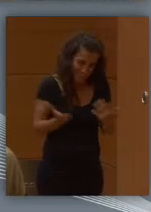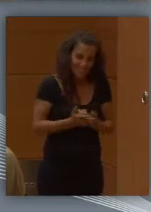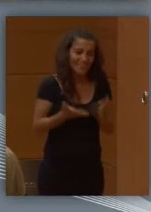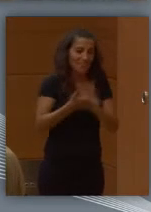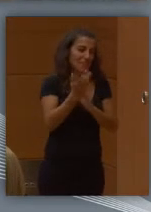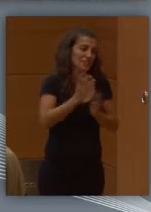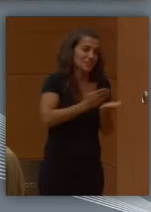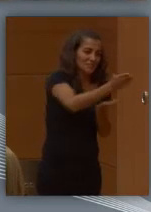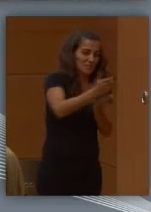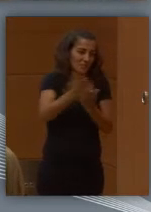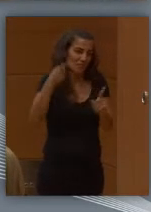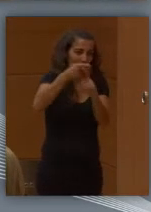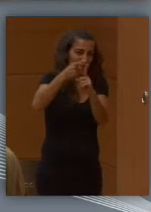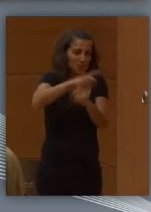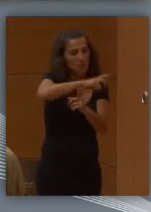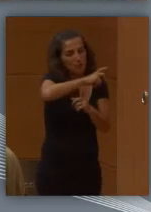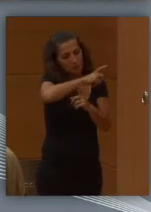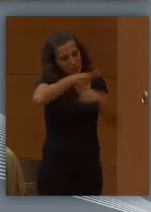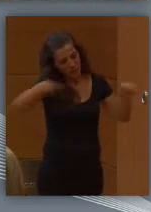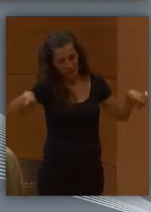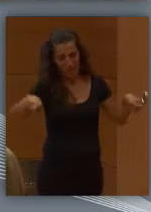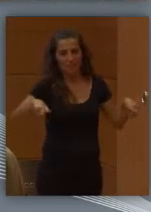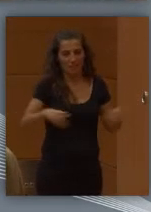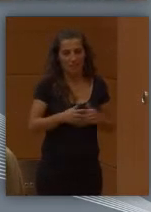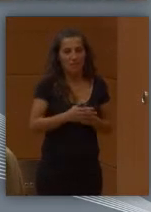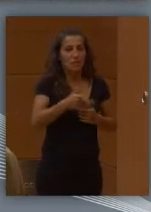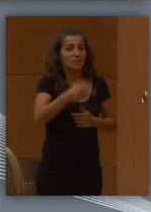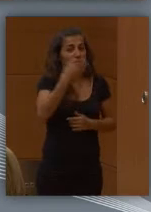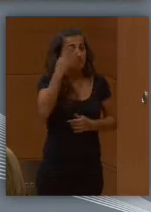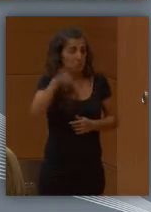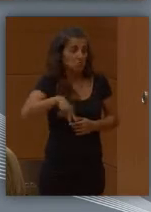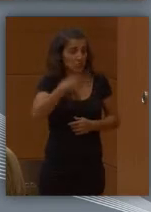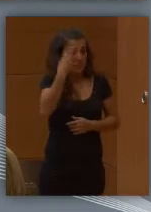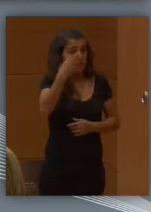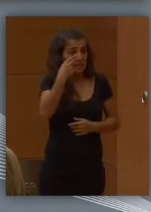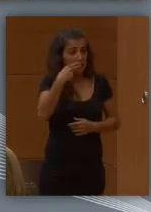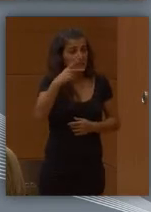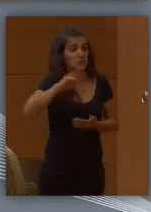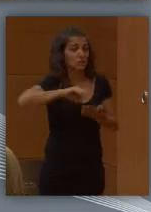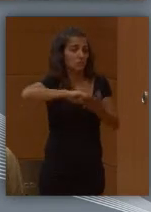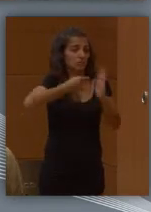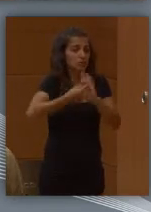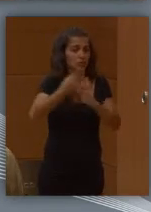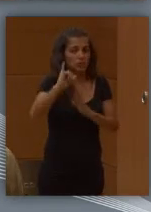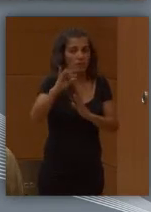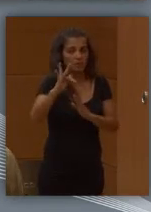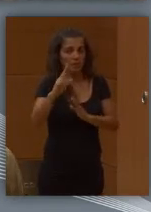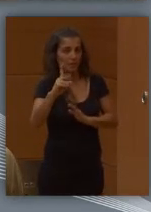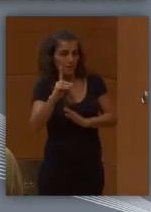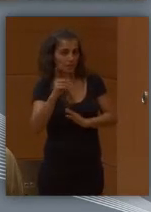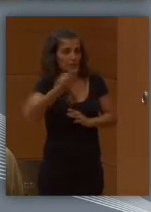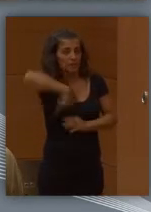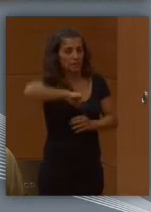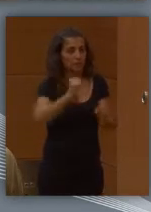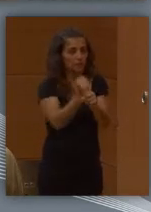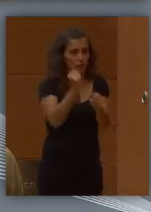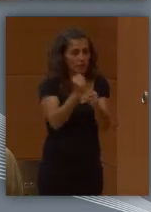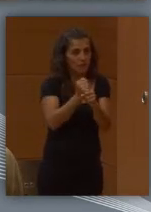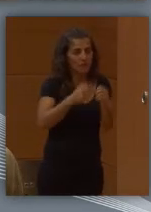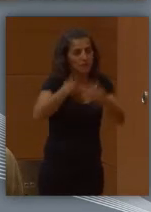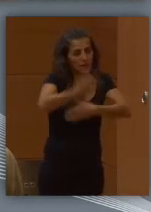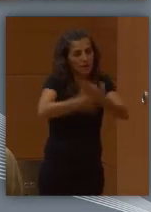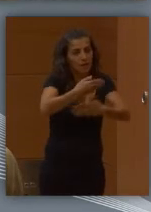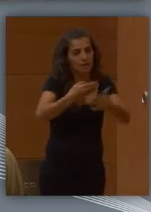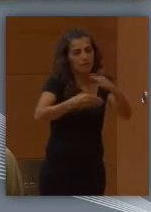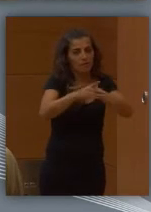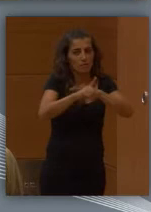tiene otro mercado, otro nicho. Pero que es interesante, es un proyecto de I+D que estamos trabajando en él también en la línea de avanzar en